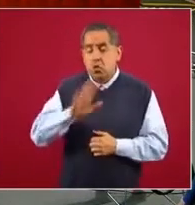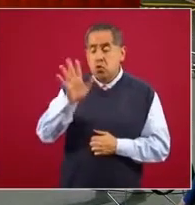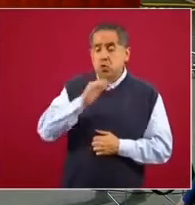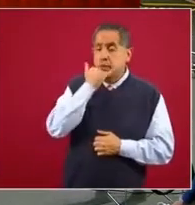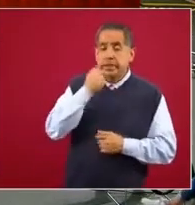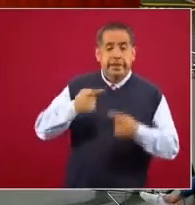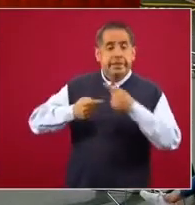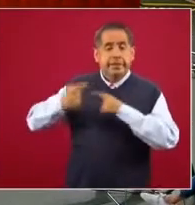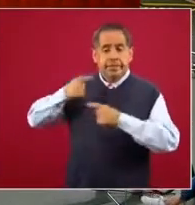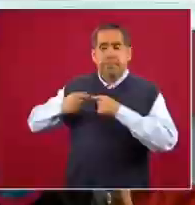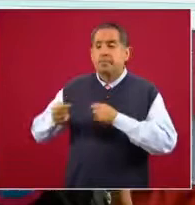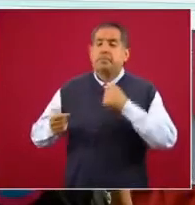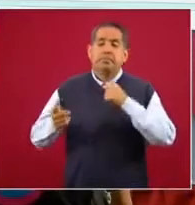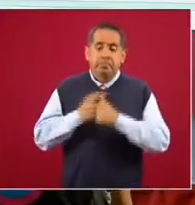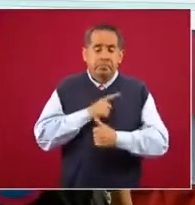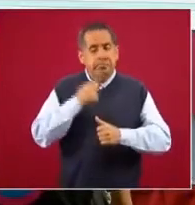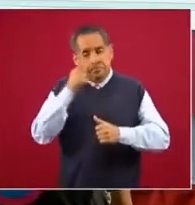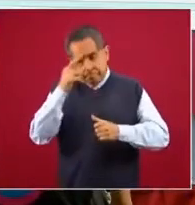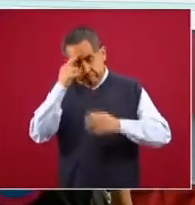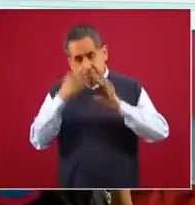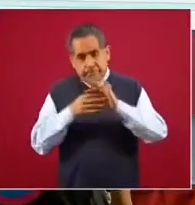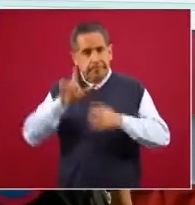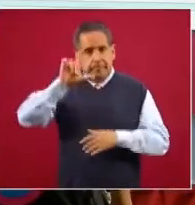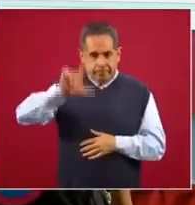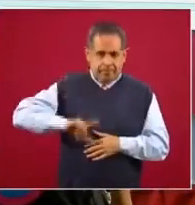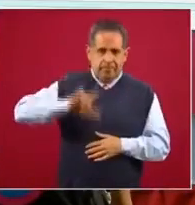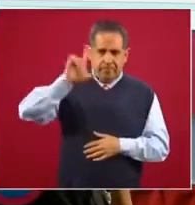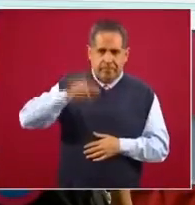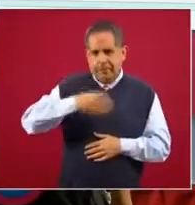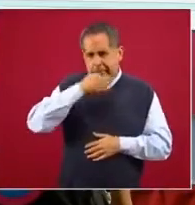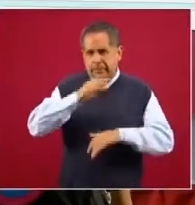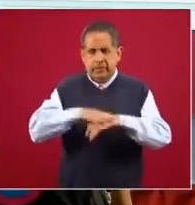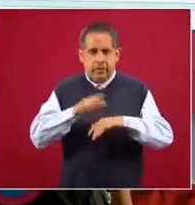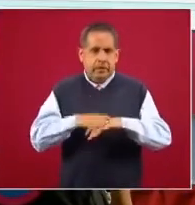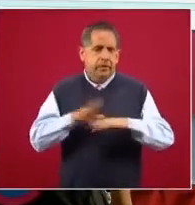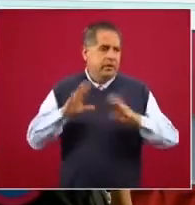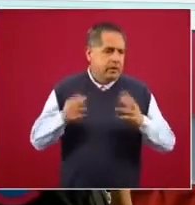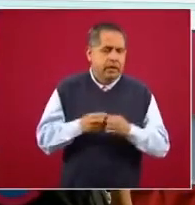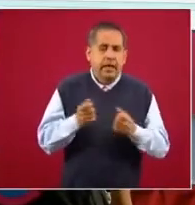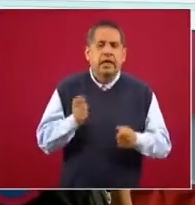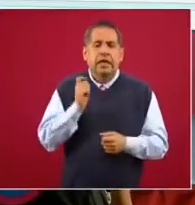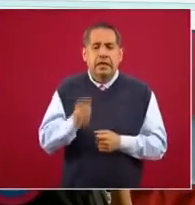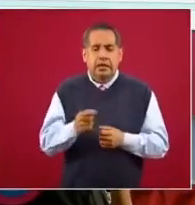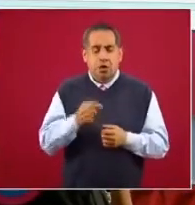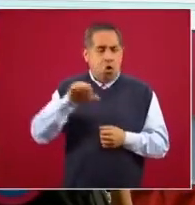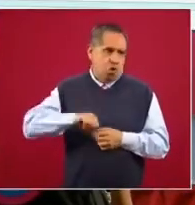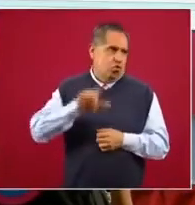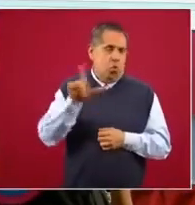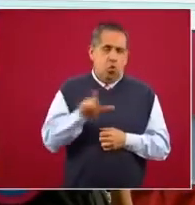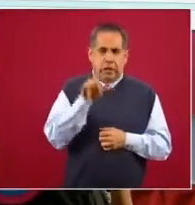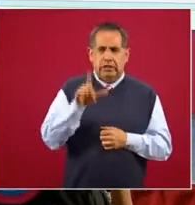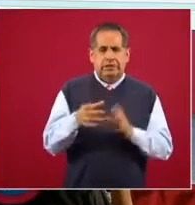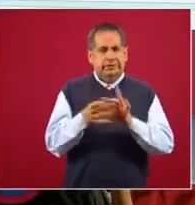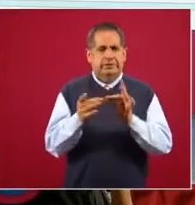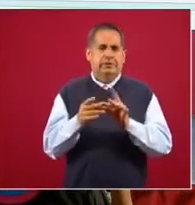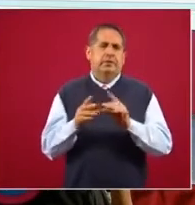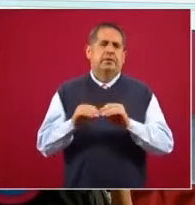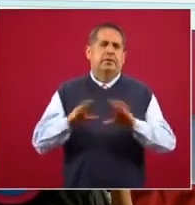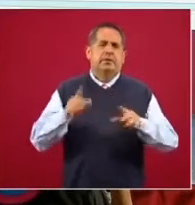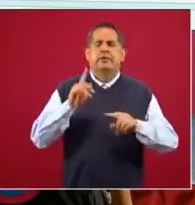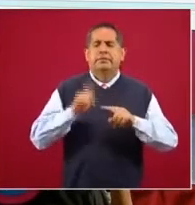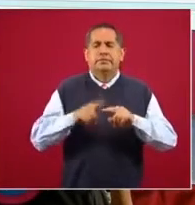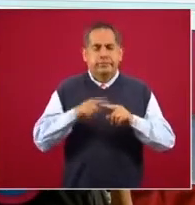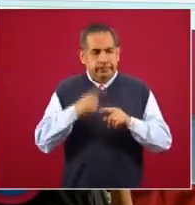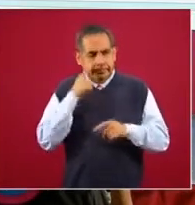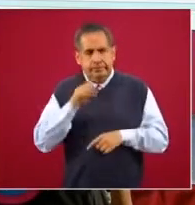Vamos a ver primero, recuerden todos los lunes habíamos quedado a actualizar, precisamente hoy es lunes, y vamos a